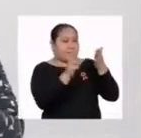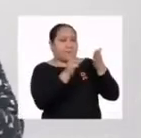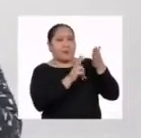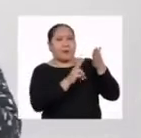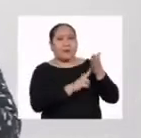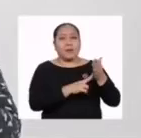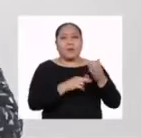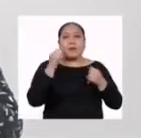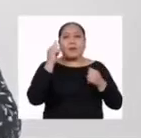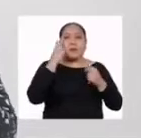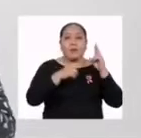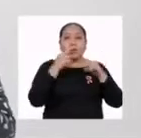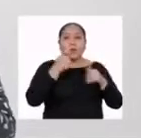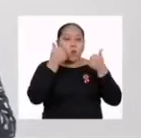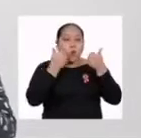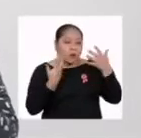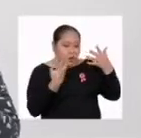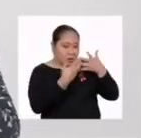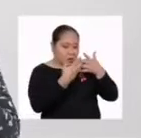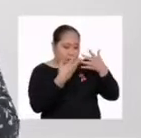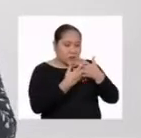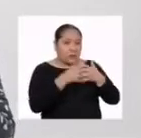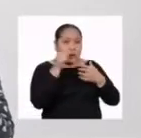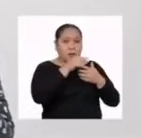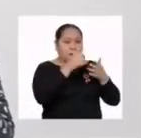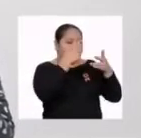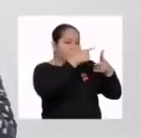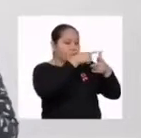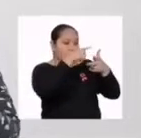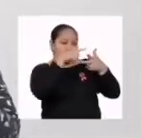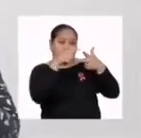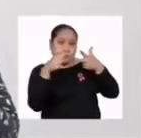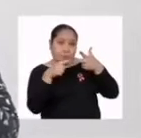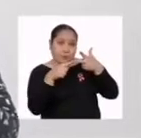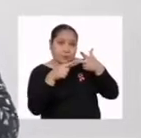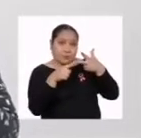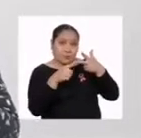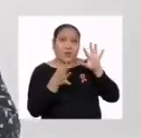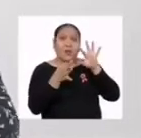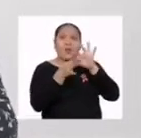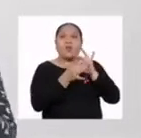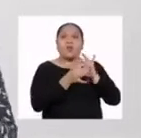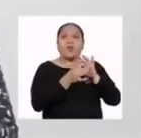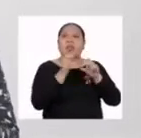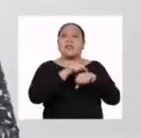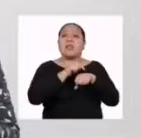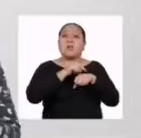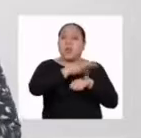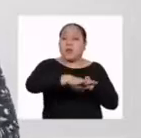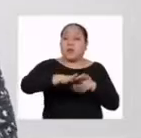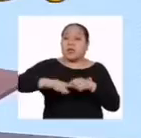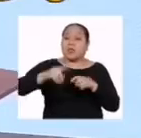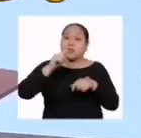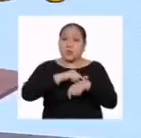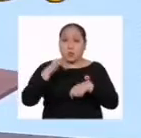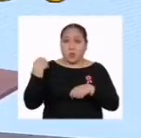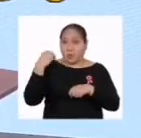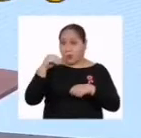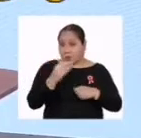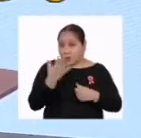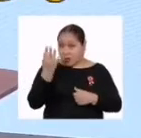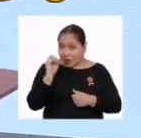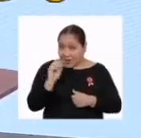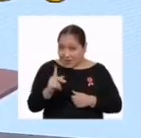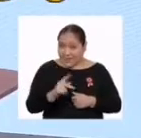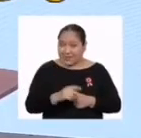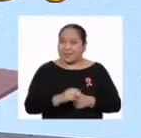descubrimos cuál es la relación que existen entre las tres actividades y el periodo de la niñez y adolescencia?